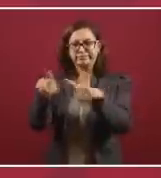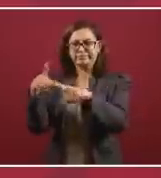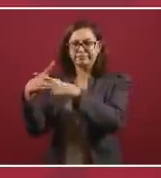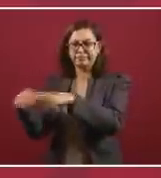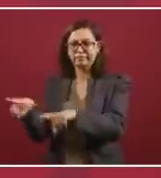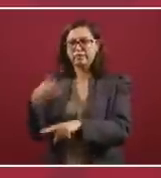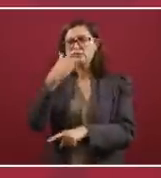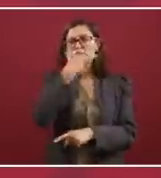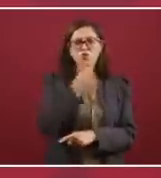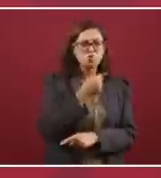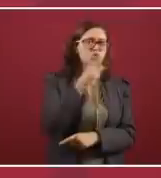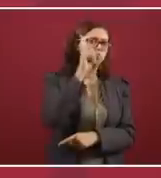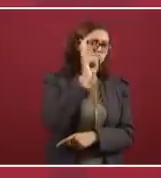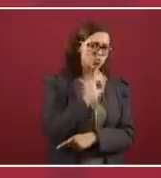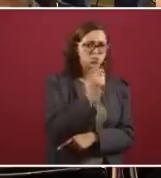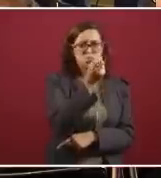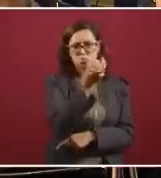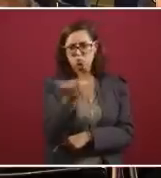hombres y mujeres